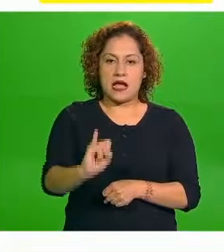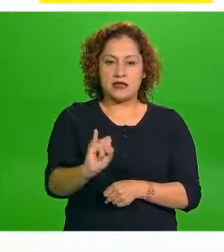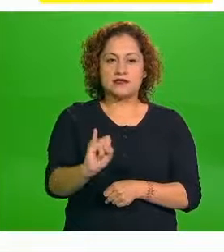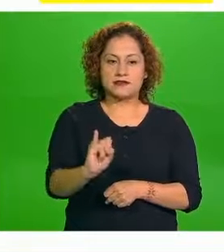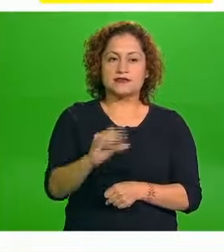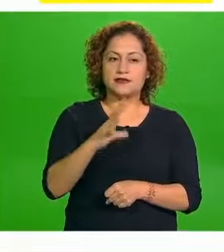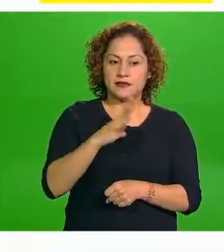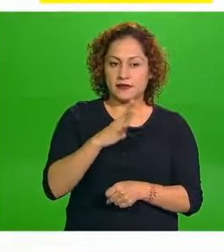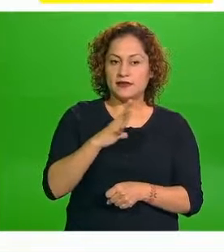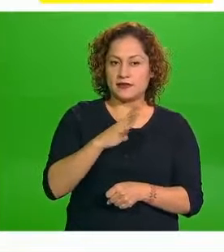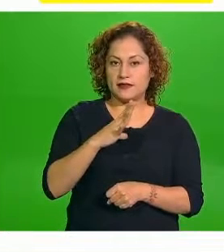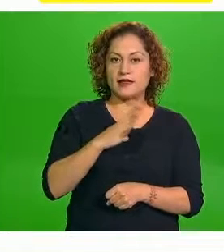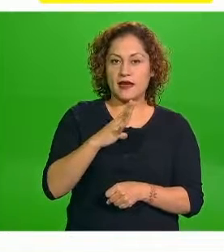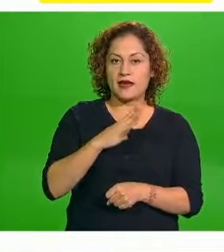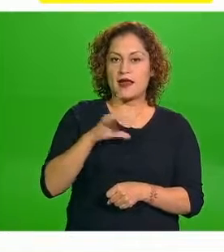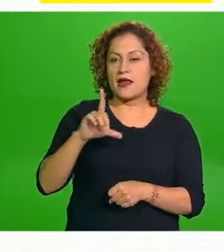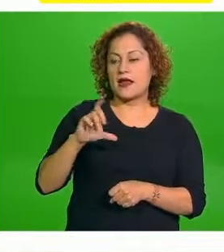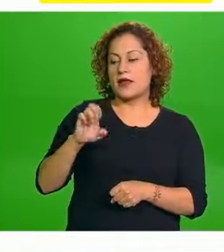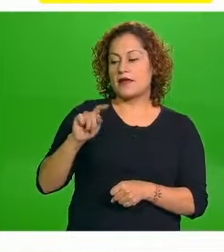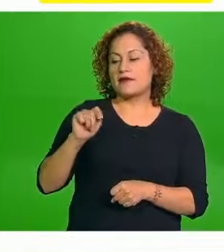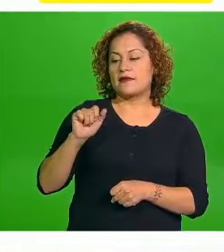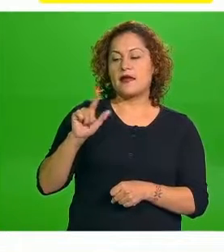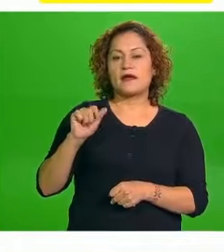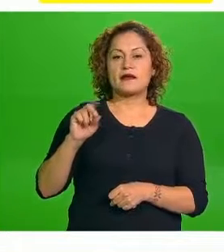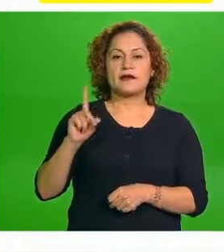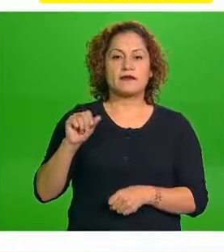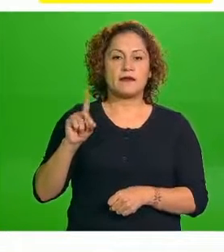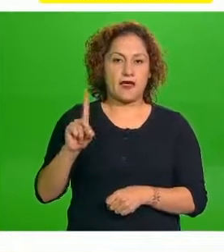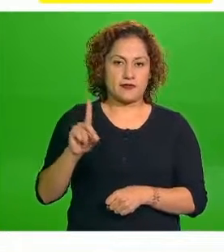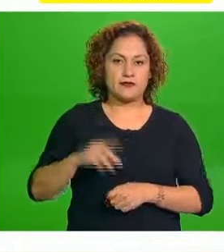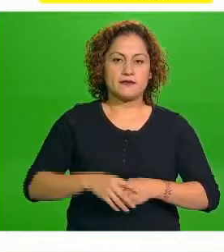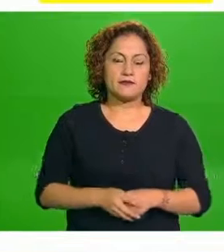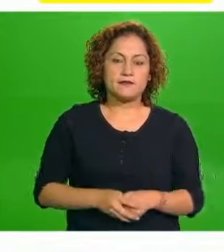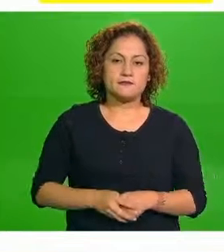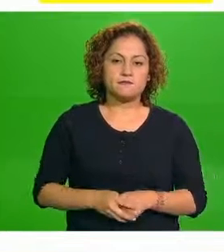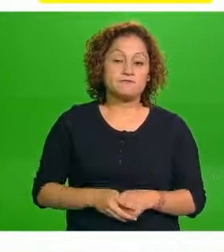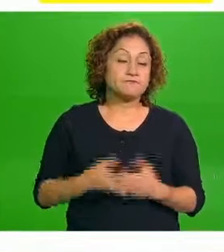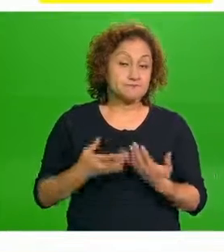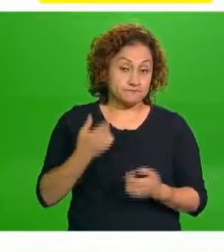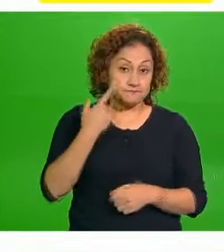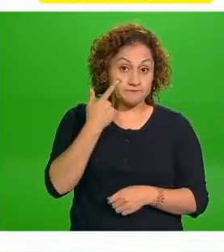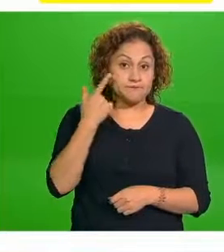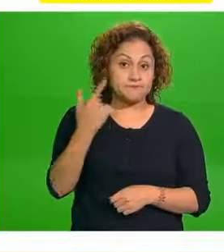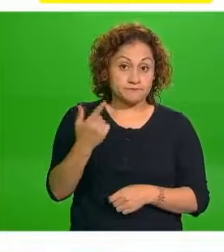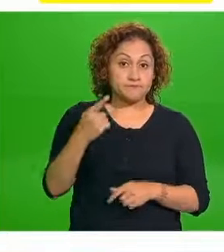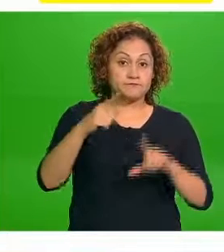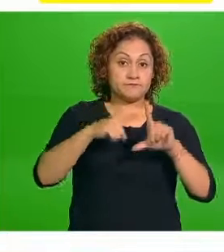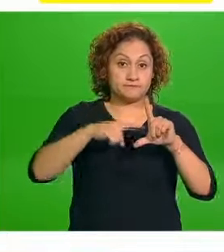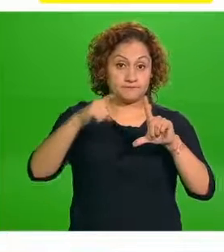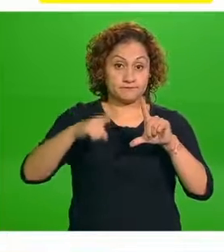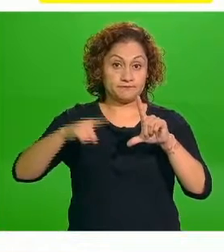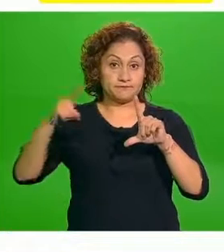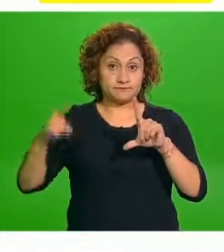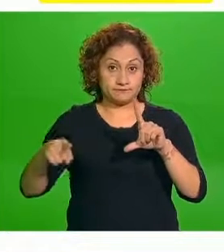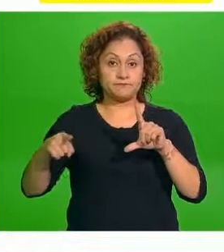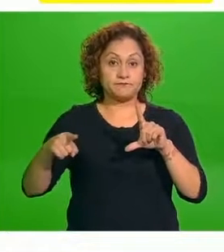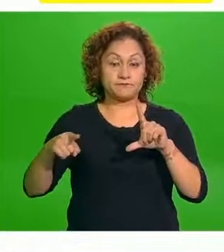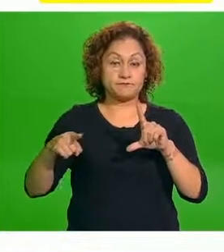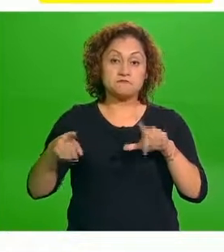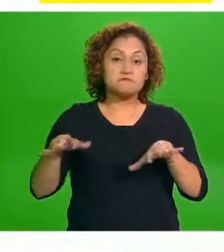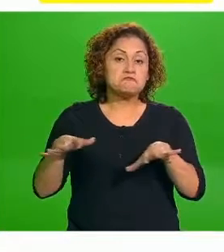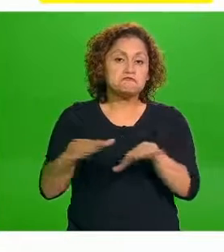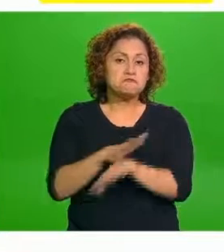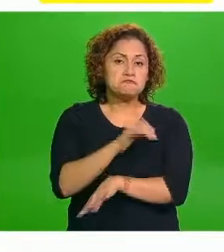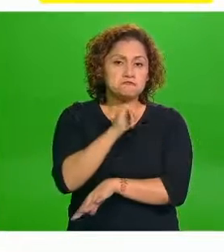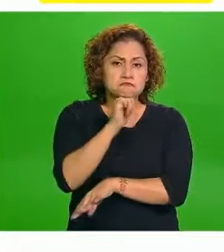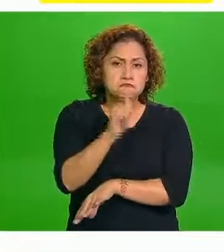en este caso, pues la letalidad. Y la letalidad observamos pues cómo en el gráfico del día de hoy se presenta sin cambio.